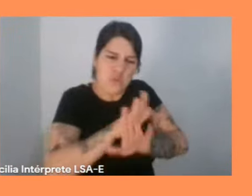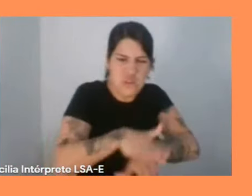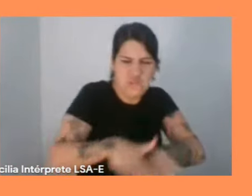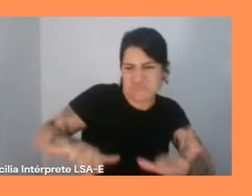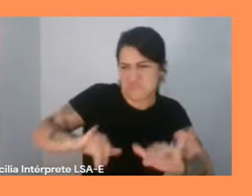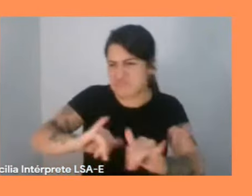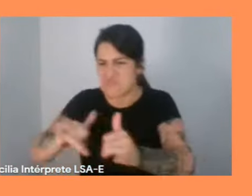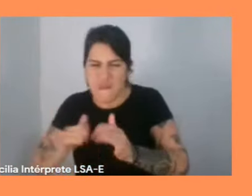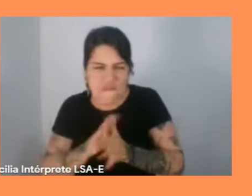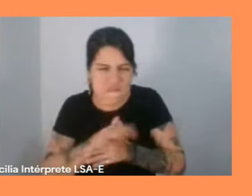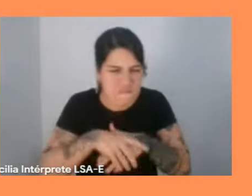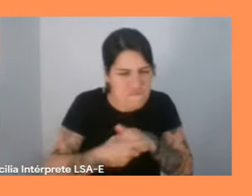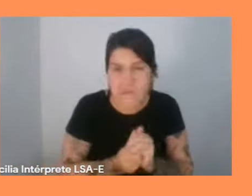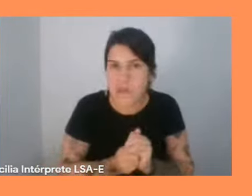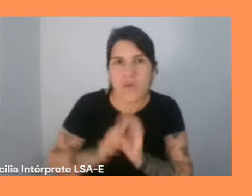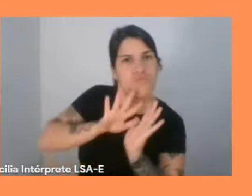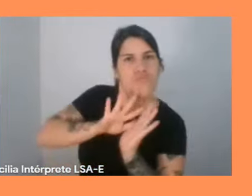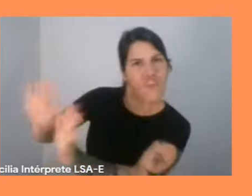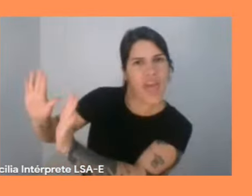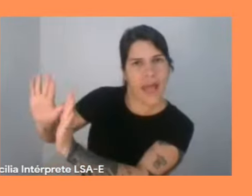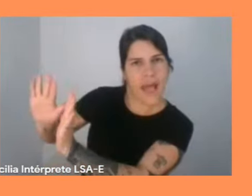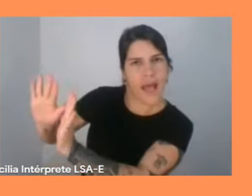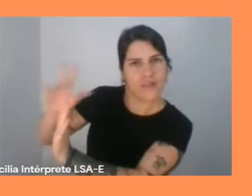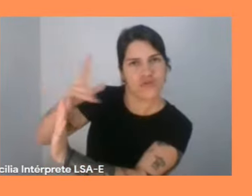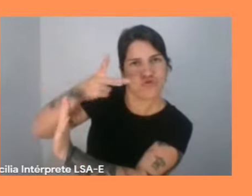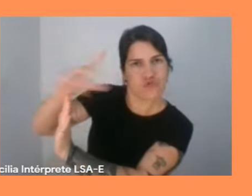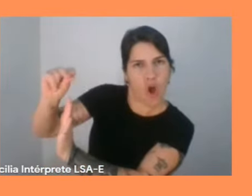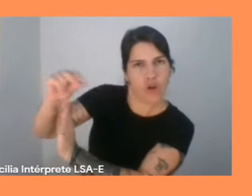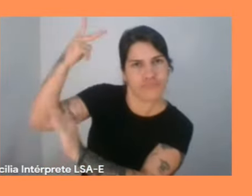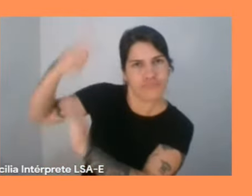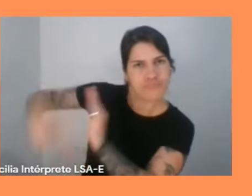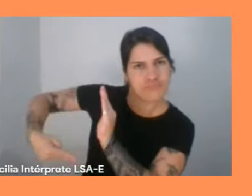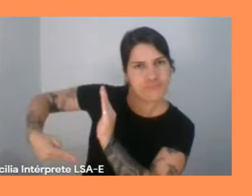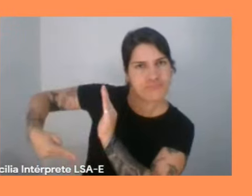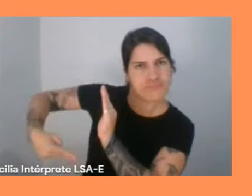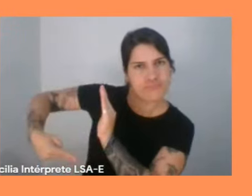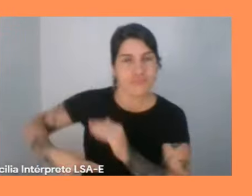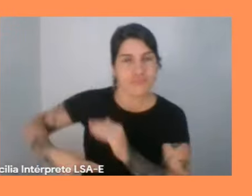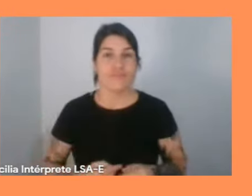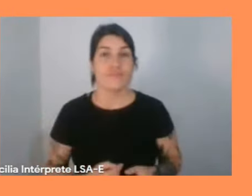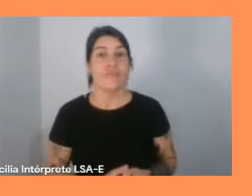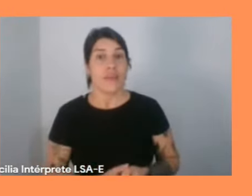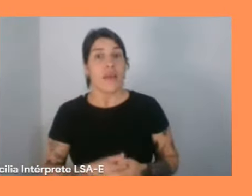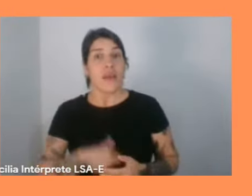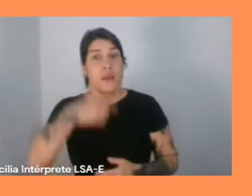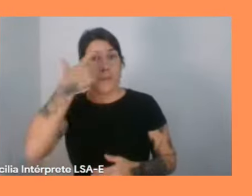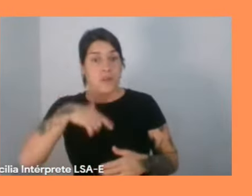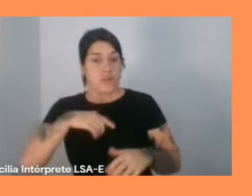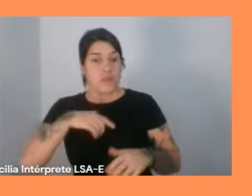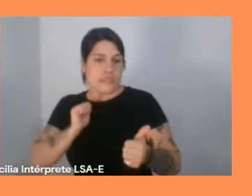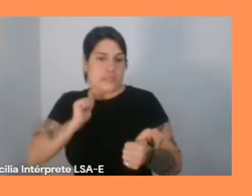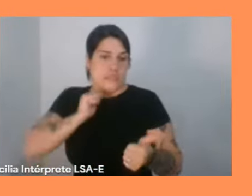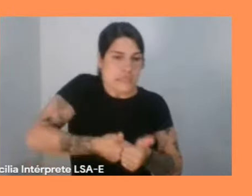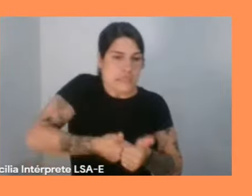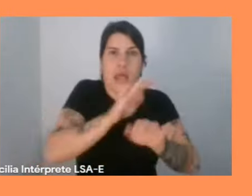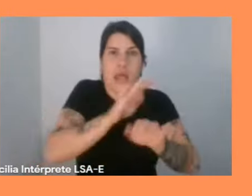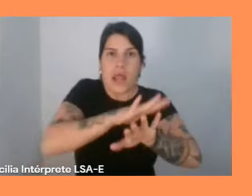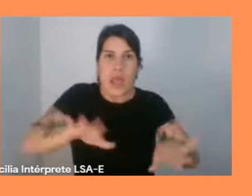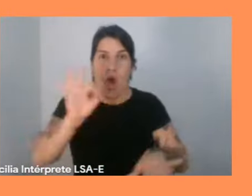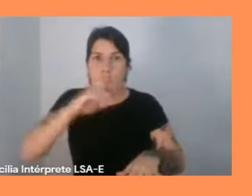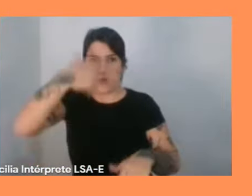y prácticas naturalizadas en vastos territorios. Muchos de estos relatos de abusos encubren